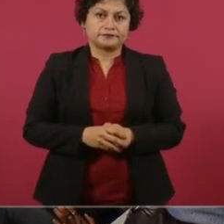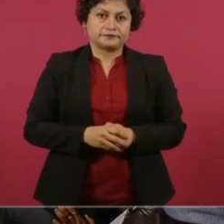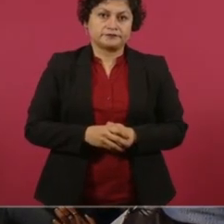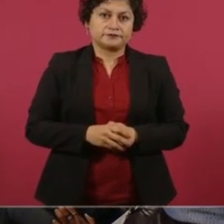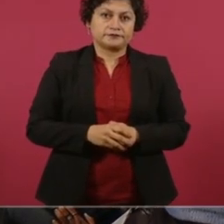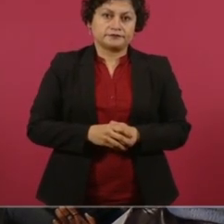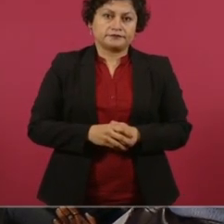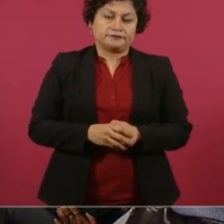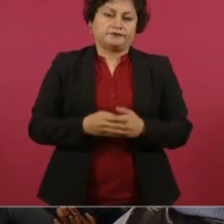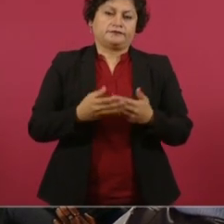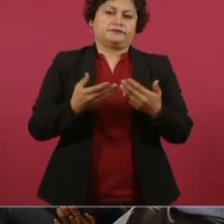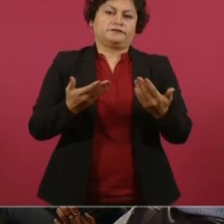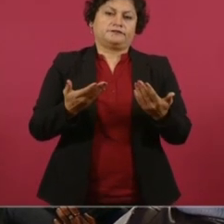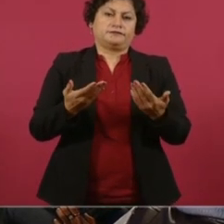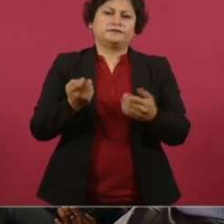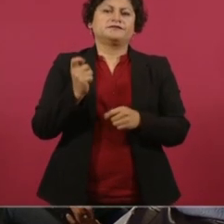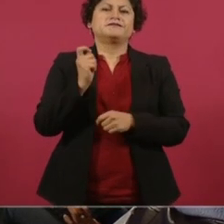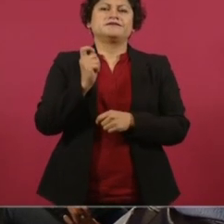Rescatar a los de arriba,